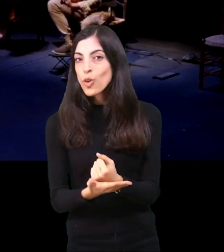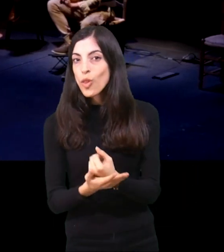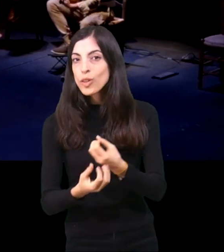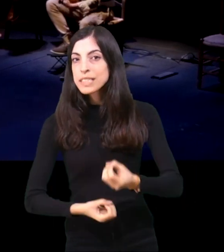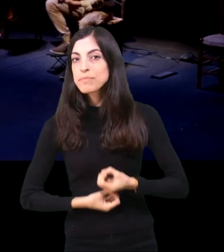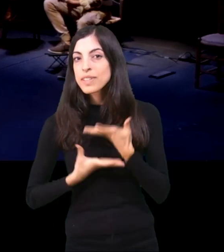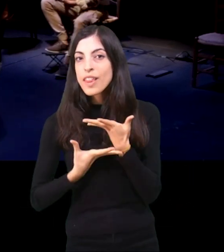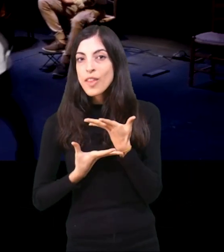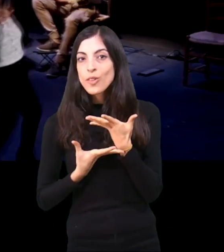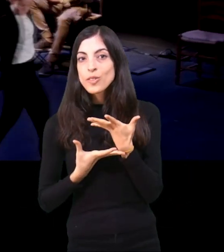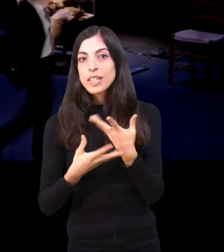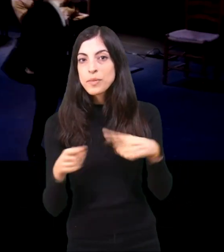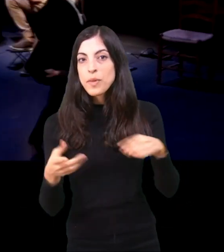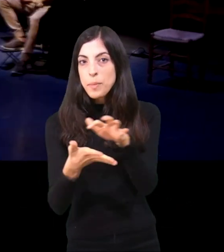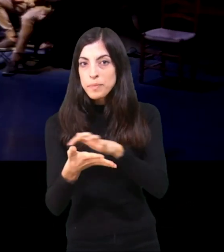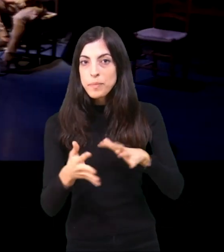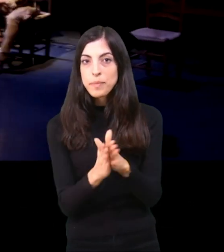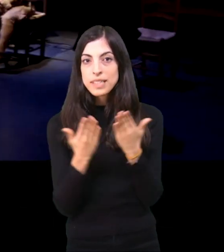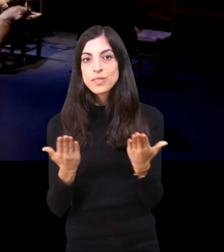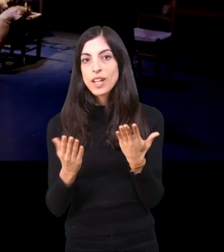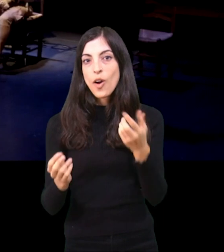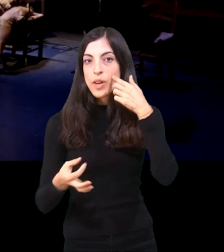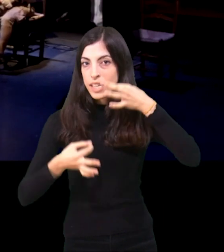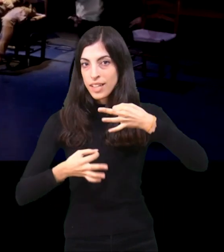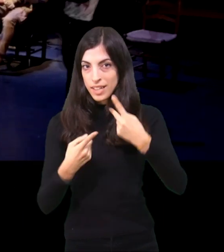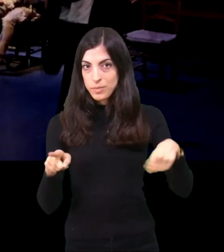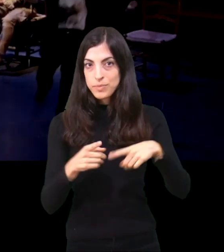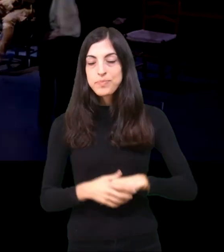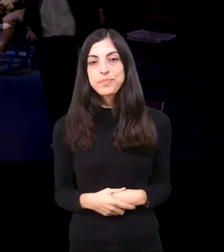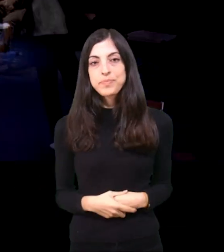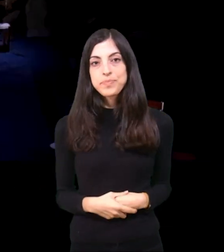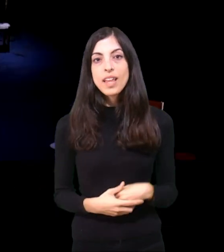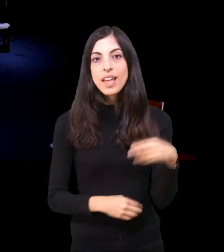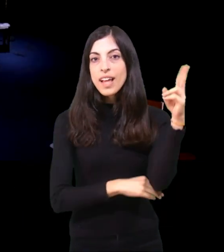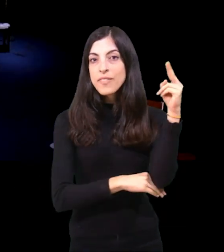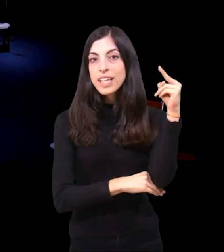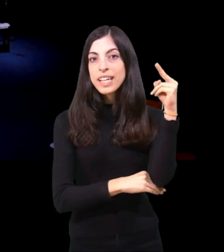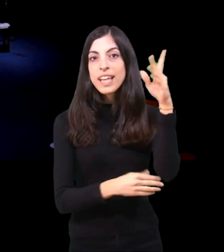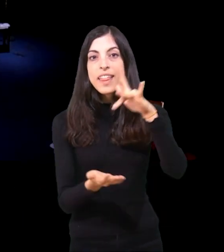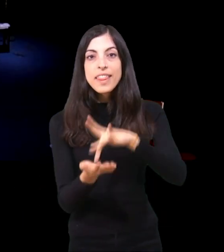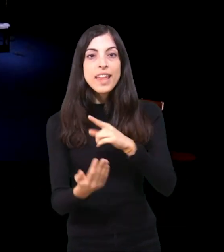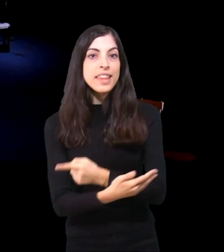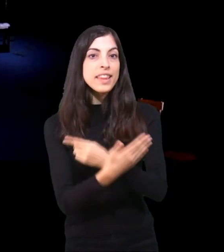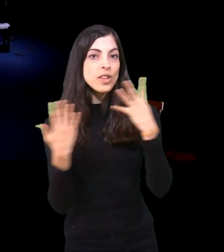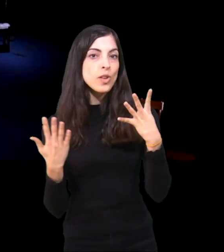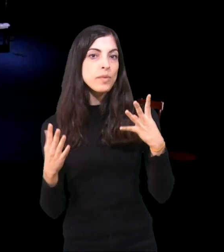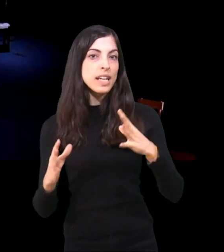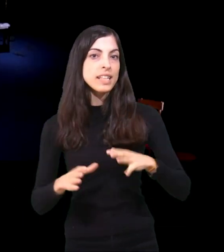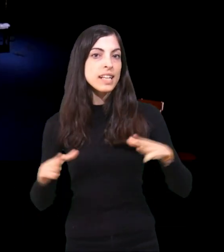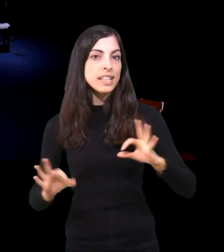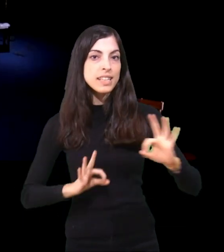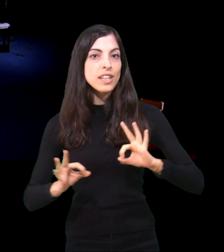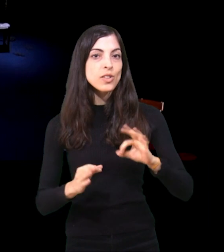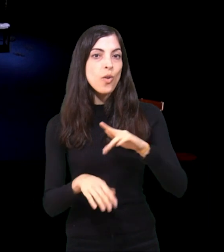Todo ello con inspiración de partituras originales en la música. Será el viernes, día 19, en el Gran